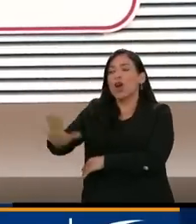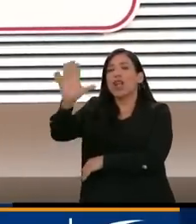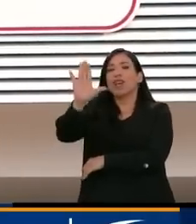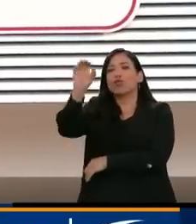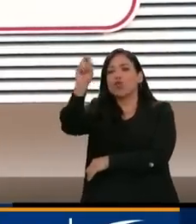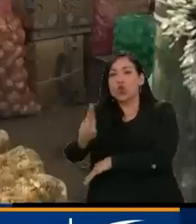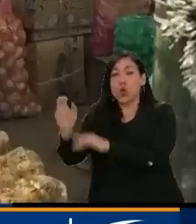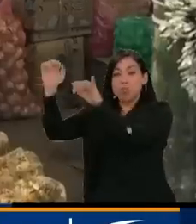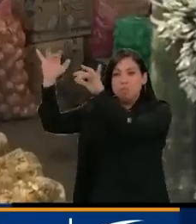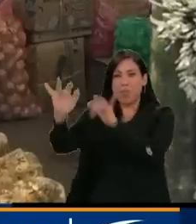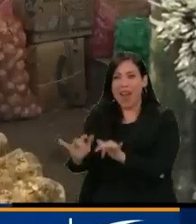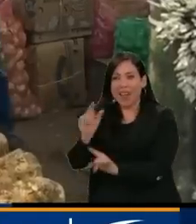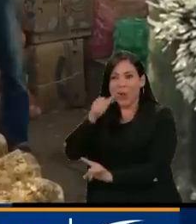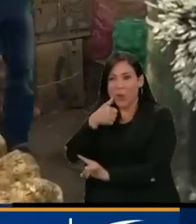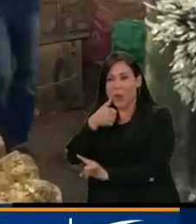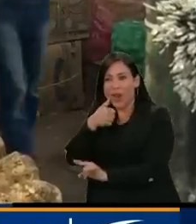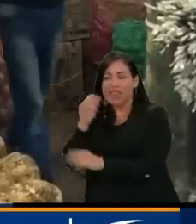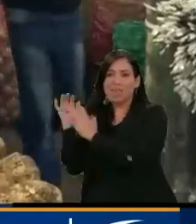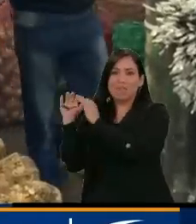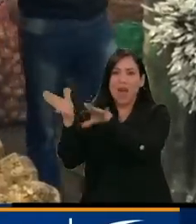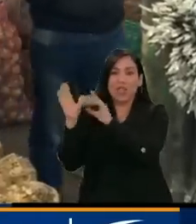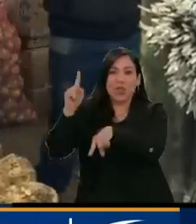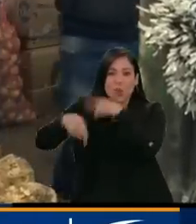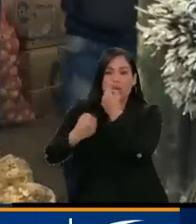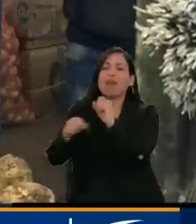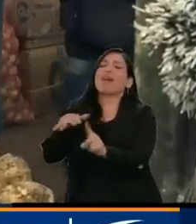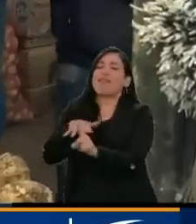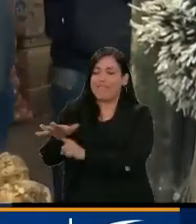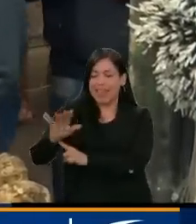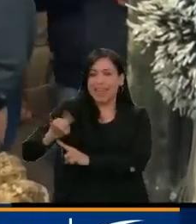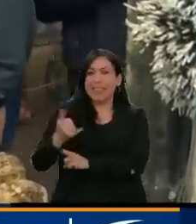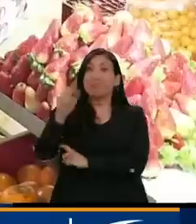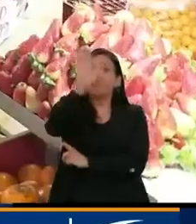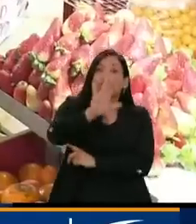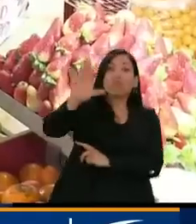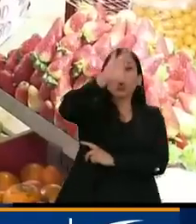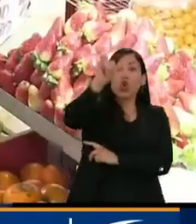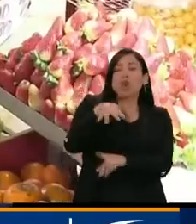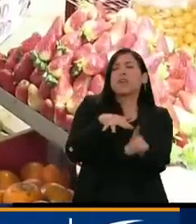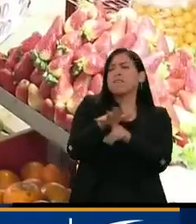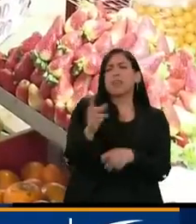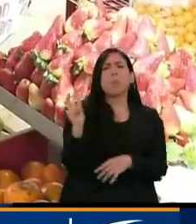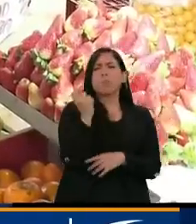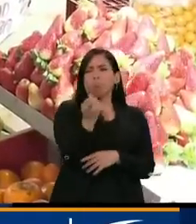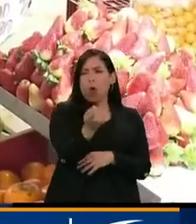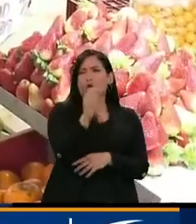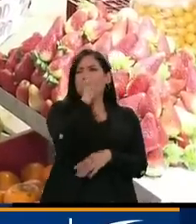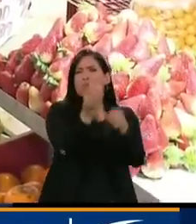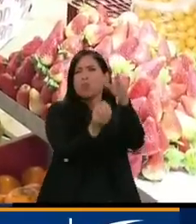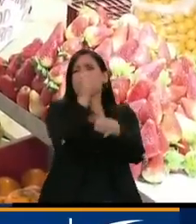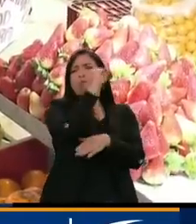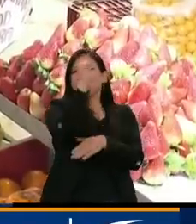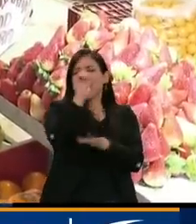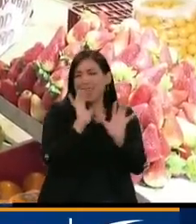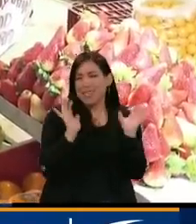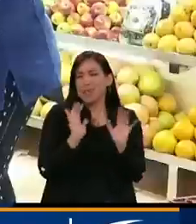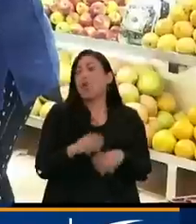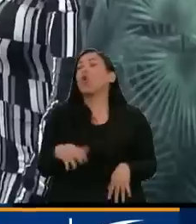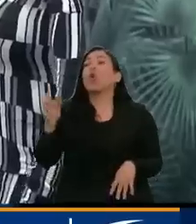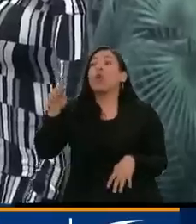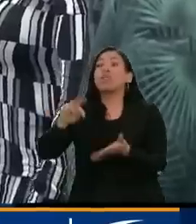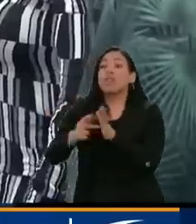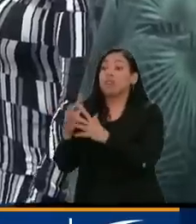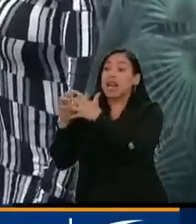que obviamente no se ve reflejado en la parte de la costa atlántica o de la sabana colombiana. Claramente allá el tema de acceso